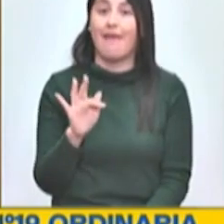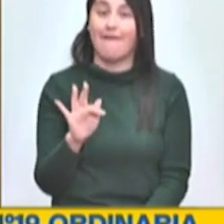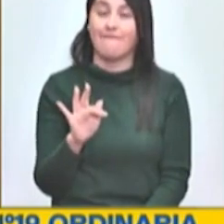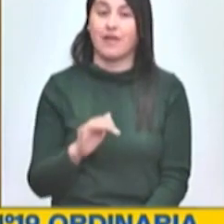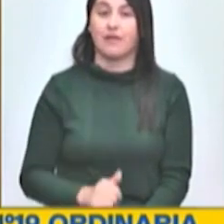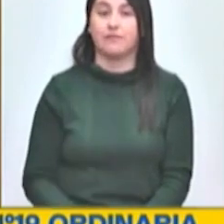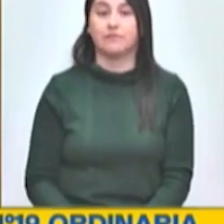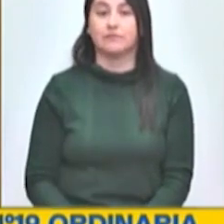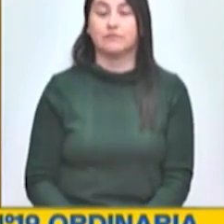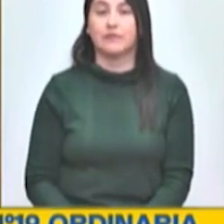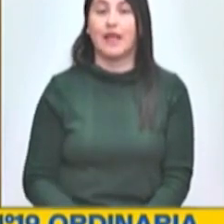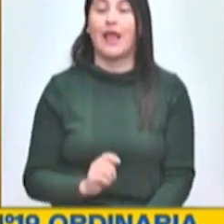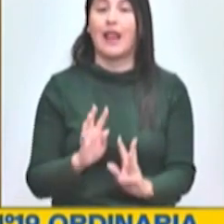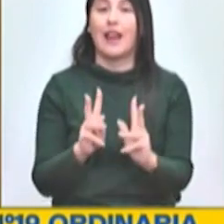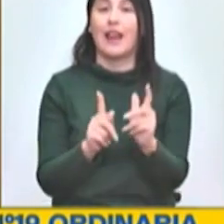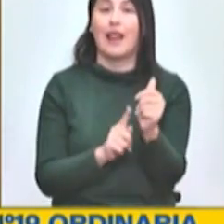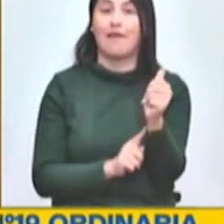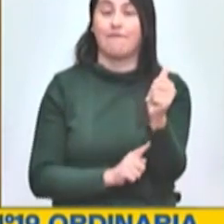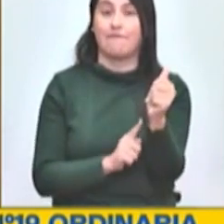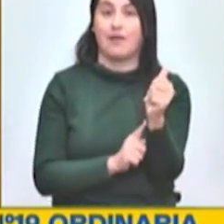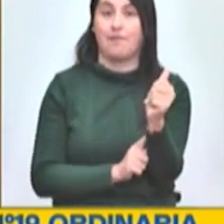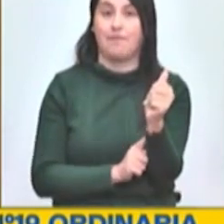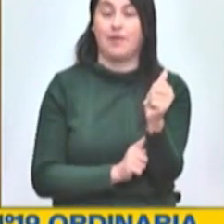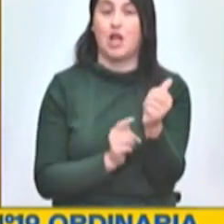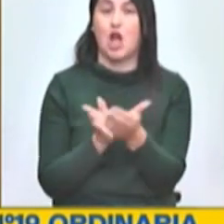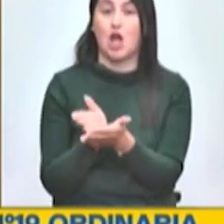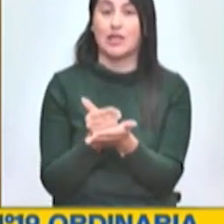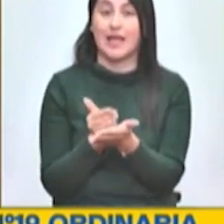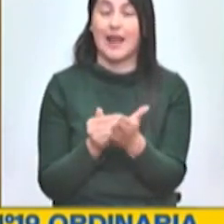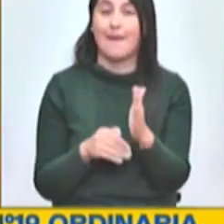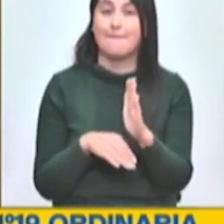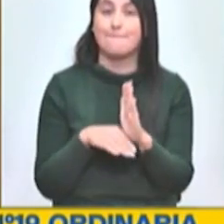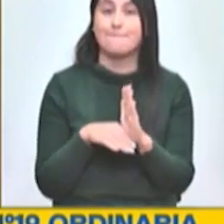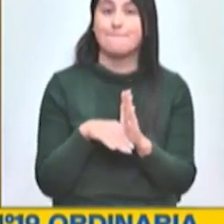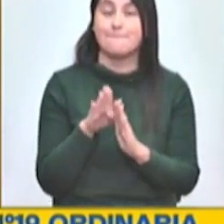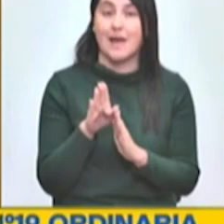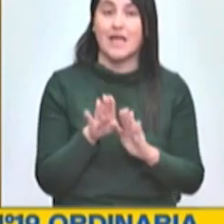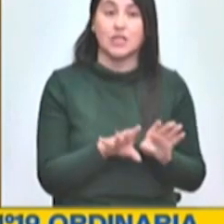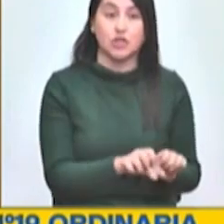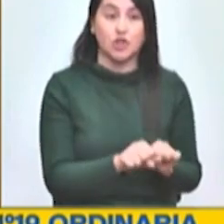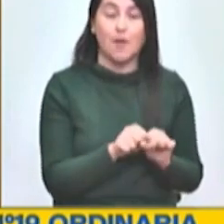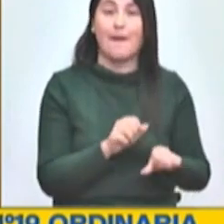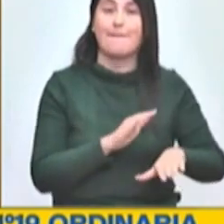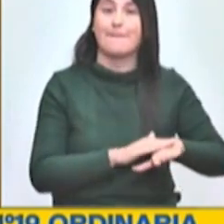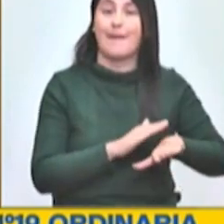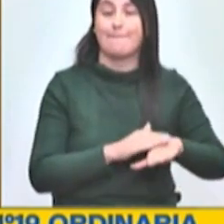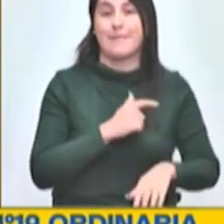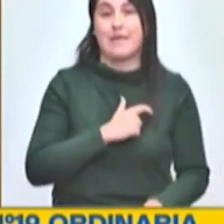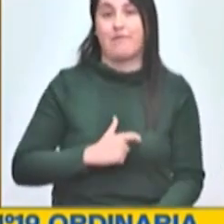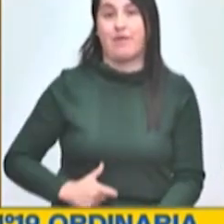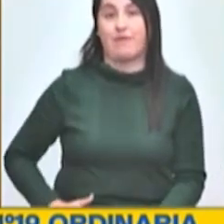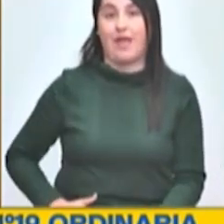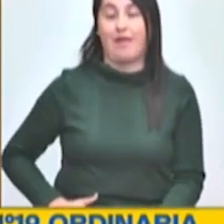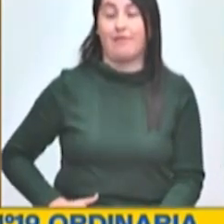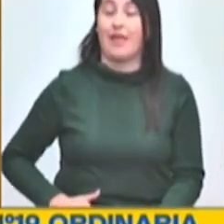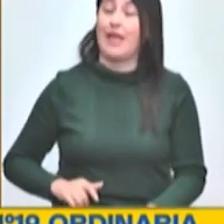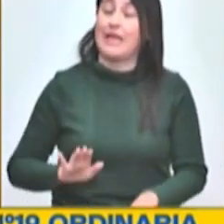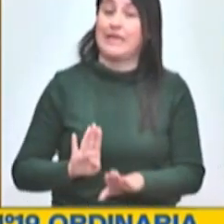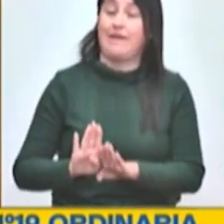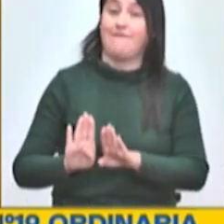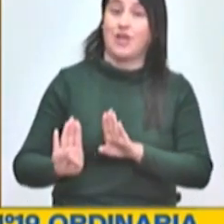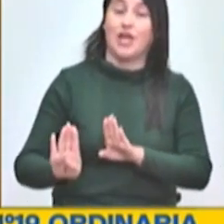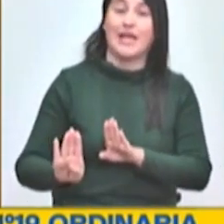la familia dice sufriendo inhabitabilidad organizarían más tomas Con permiso del presidente e inhabitable violencia entre propietarios